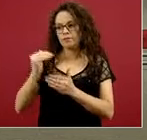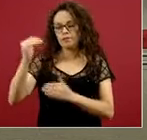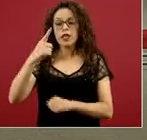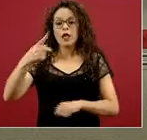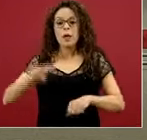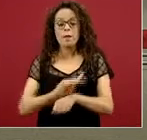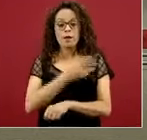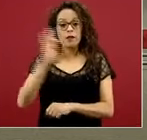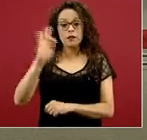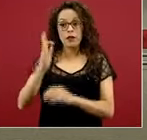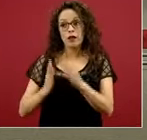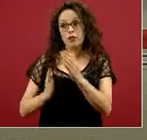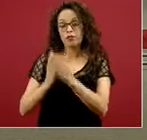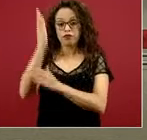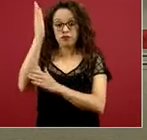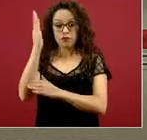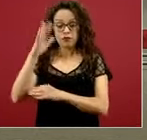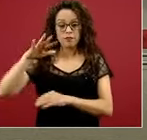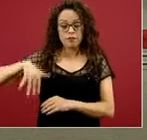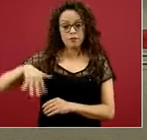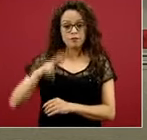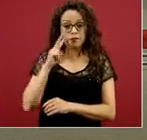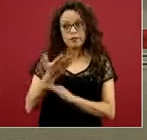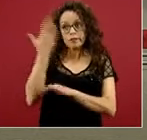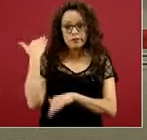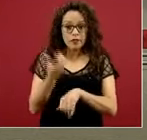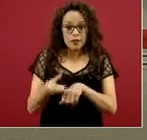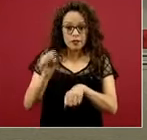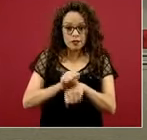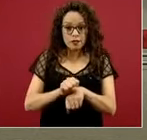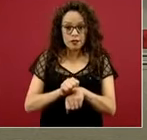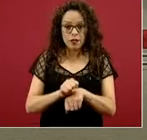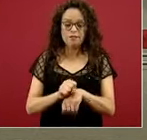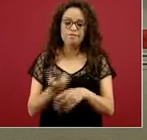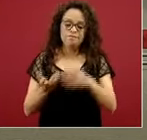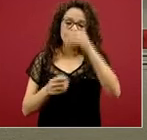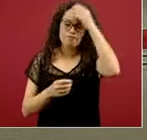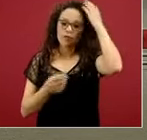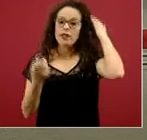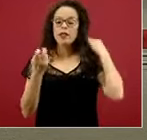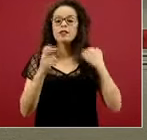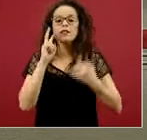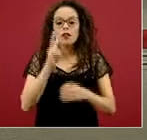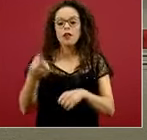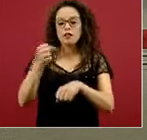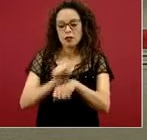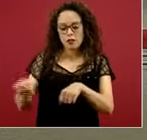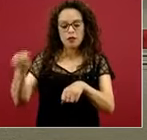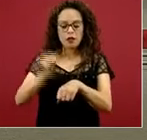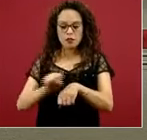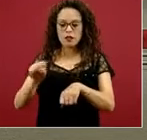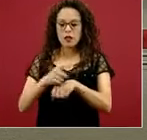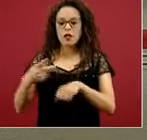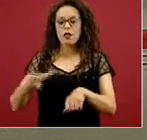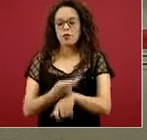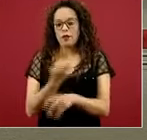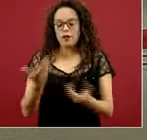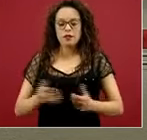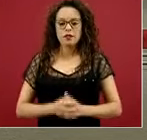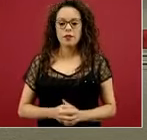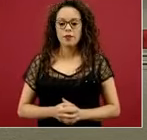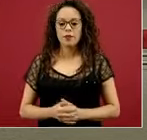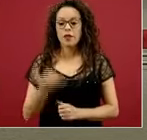el pico máximo que se había observado en las semanas previas, es una cosa que vamos a tener que ir observando semana con semana y como siempre aquí